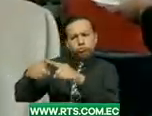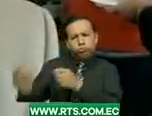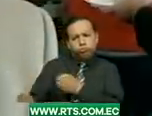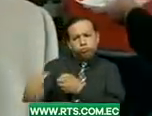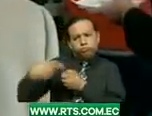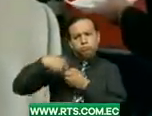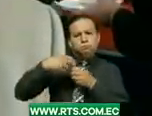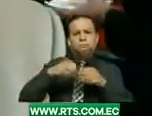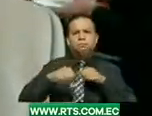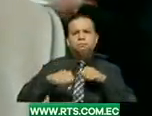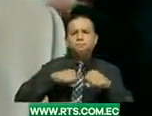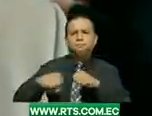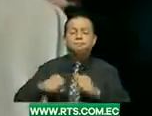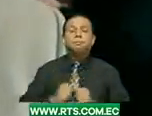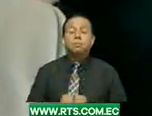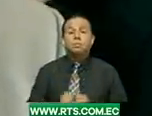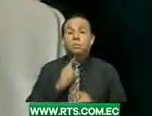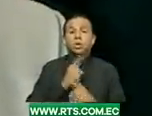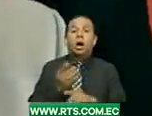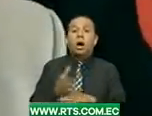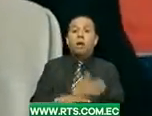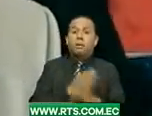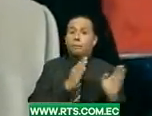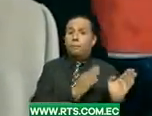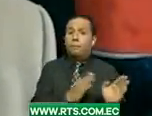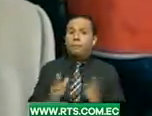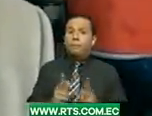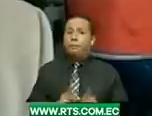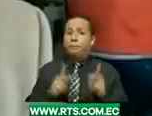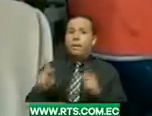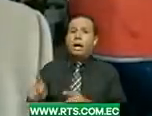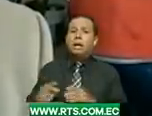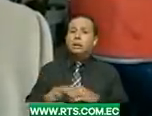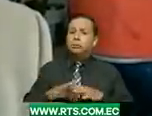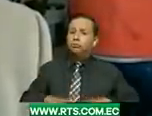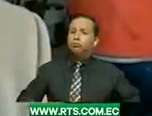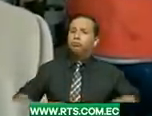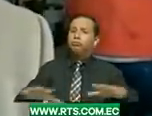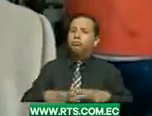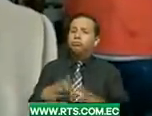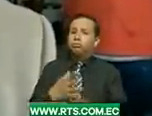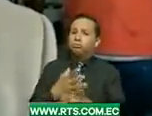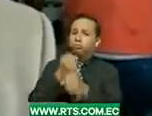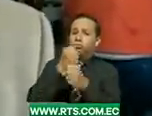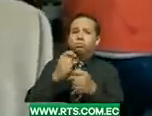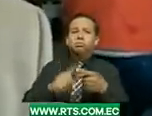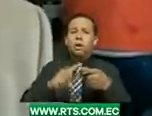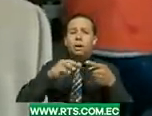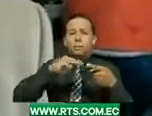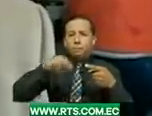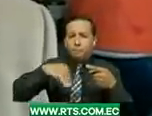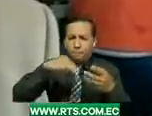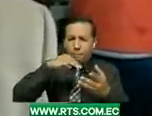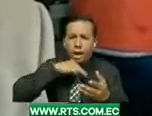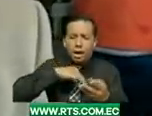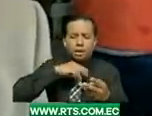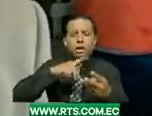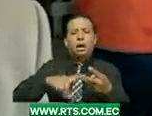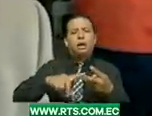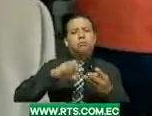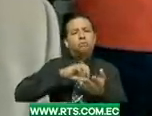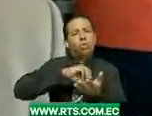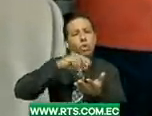muy avanzado el plan distrital de seguridad que componía los cantones de Manta, Montecristi y Jaramillo. Hay que